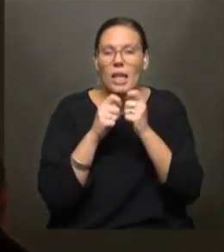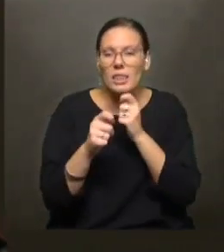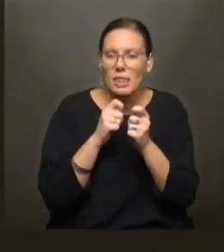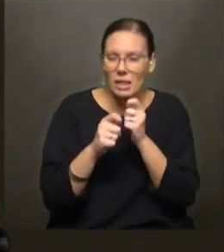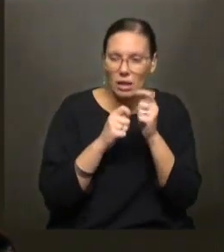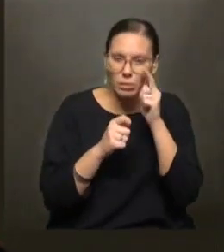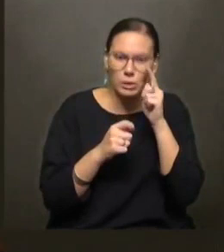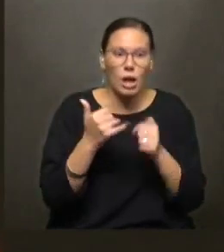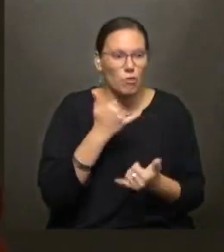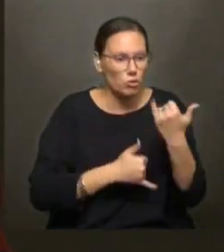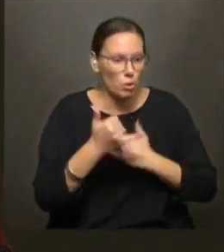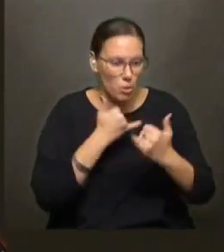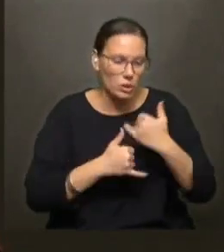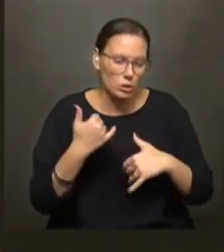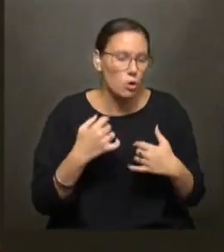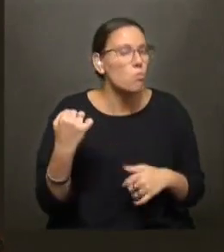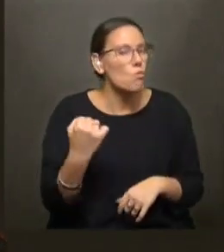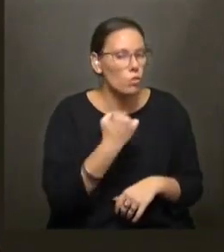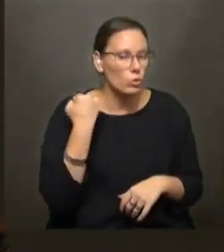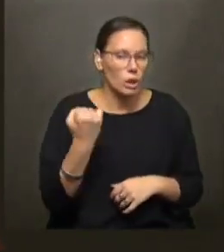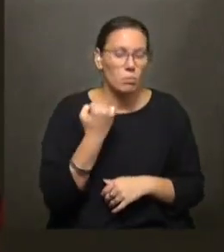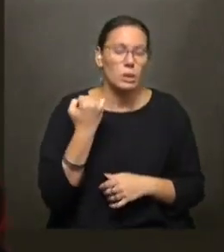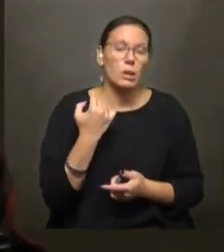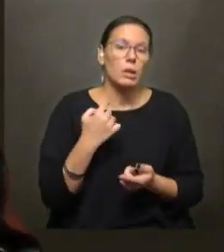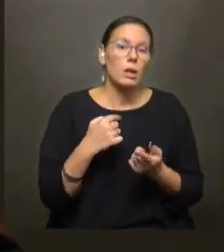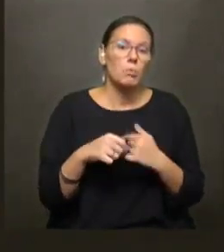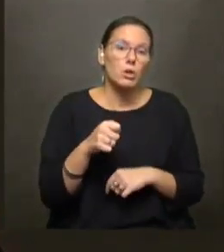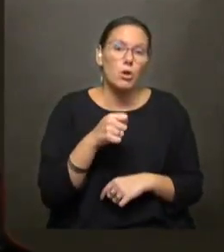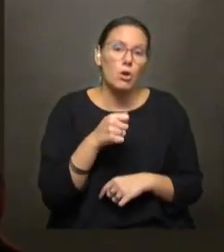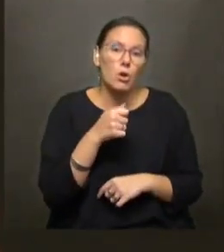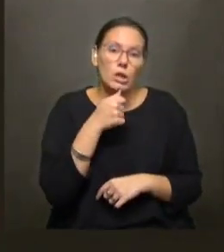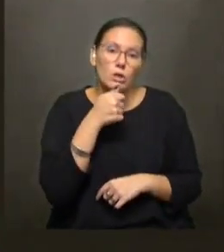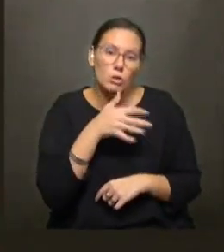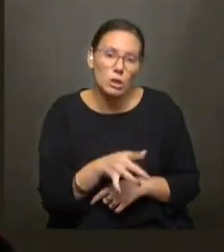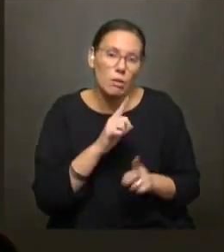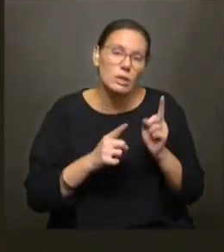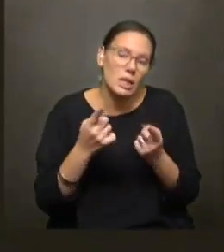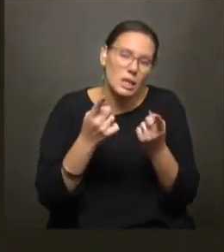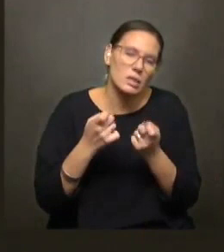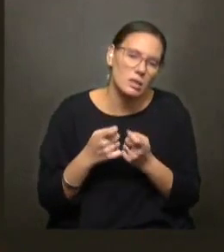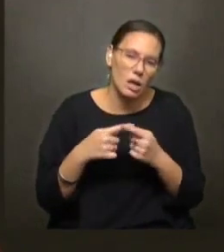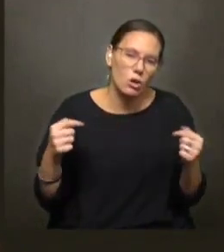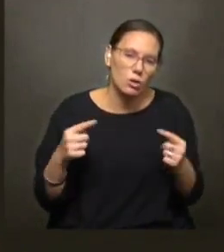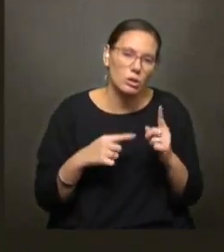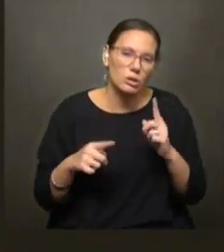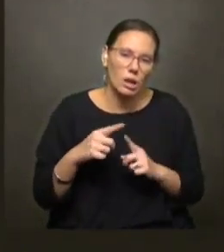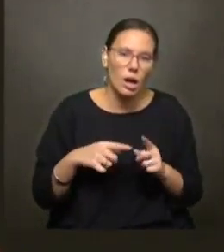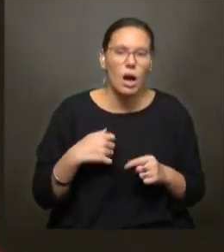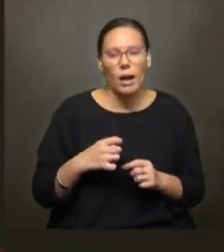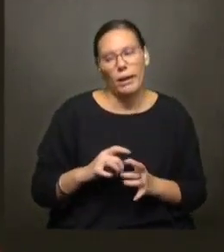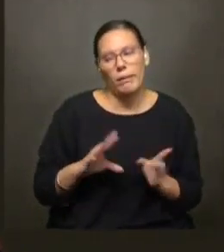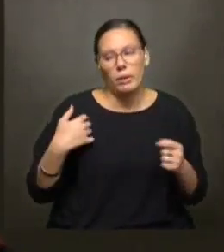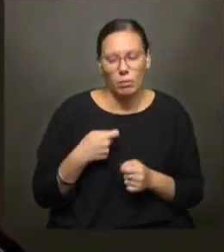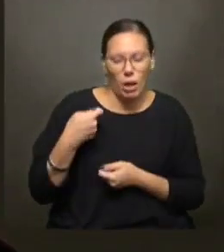un caudal importante de información pero bueno como la novela para construirse a veces necesita también algunas licencias poéticas